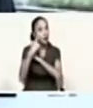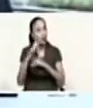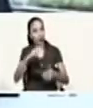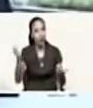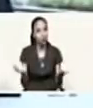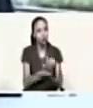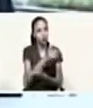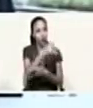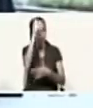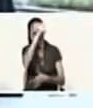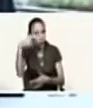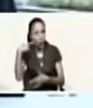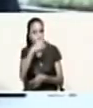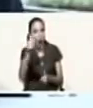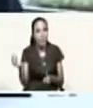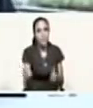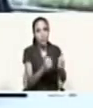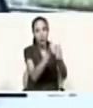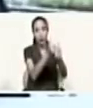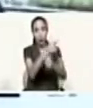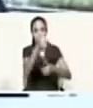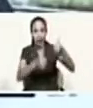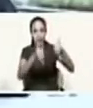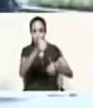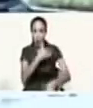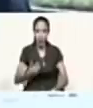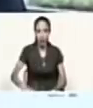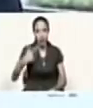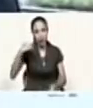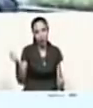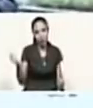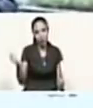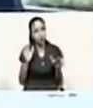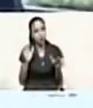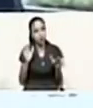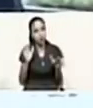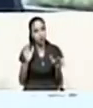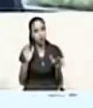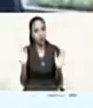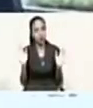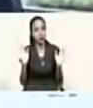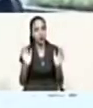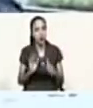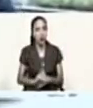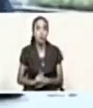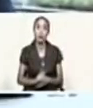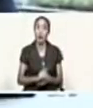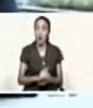camino y ponerse él como candidato presidencial? Ay, Dios mío, hoy lo vi en los